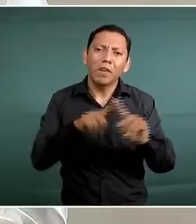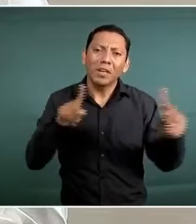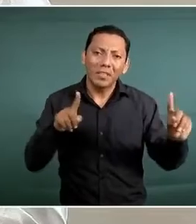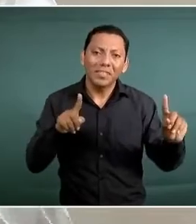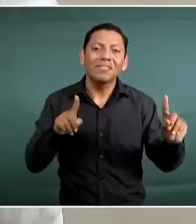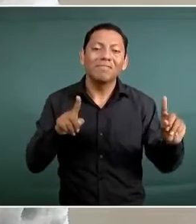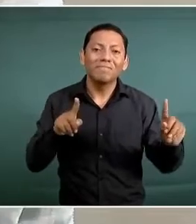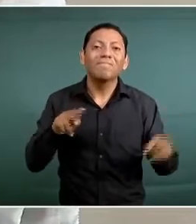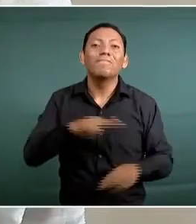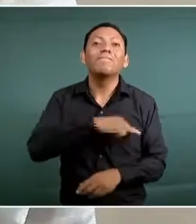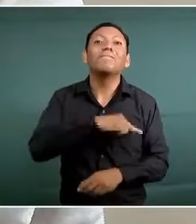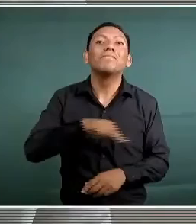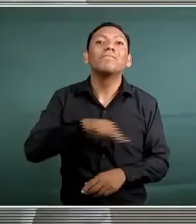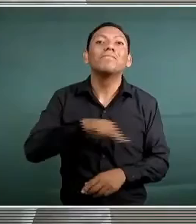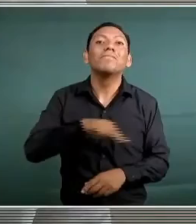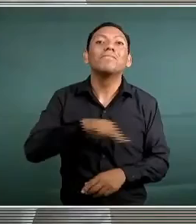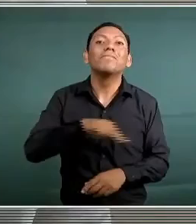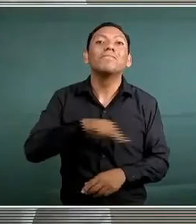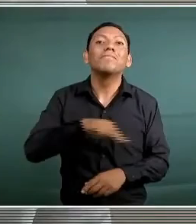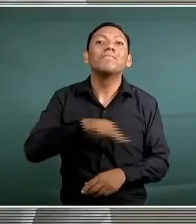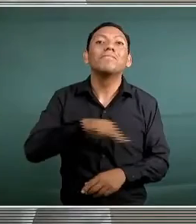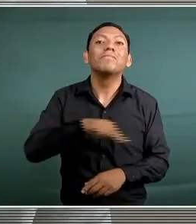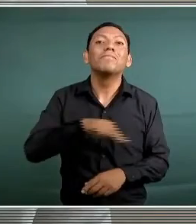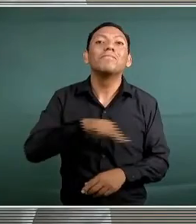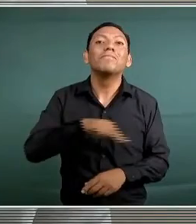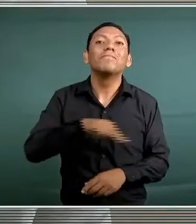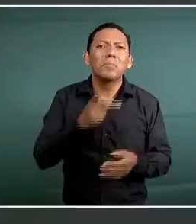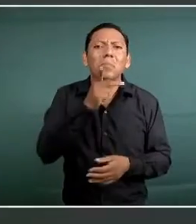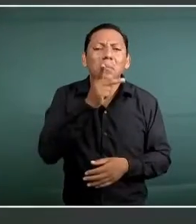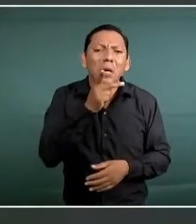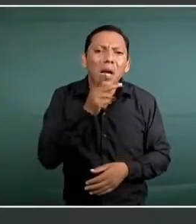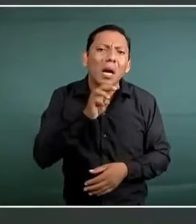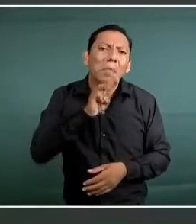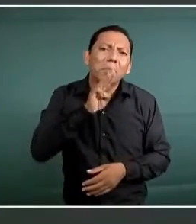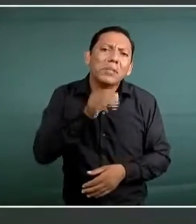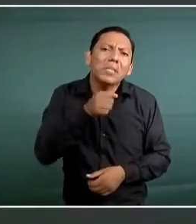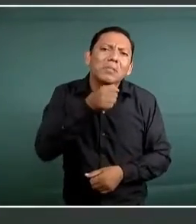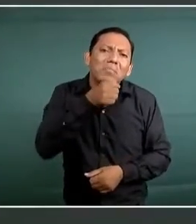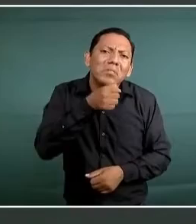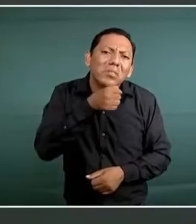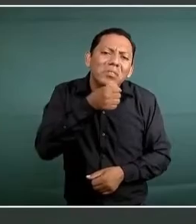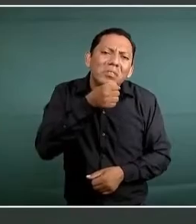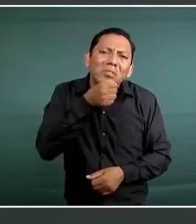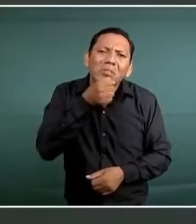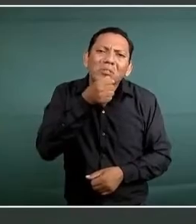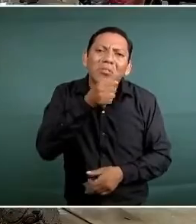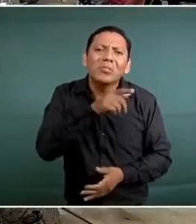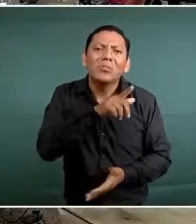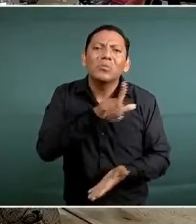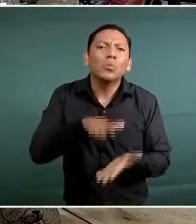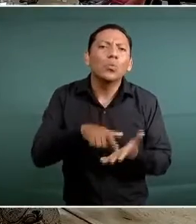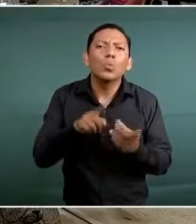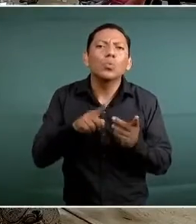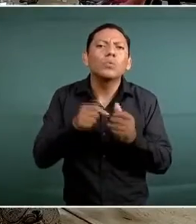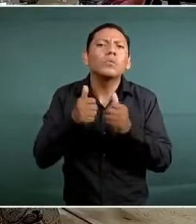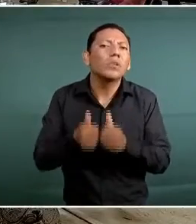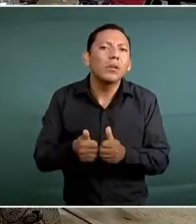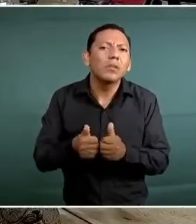nosotros tenemos a nuestros padres en nuestras casas